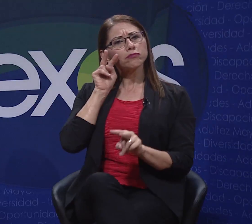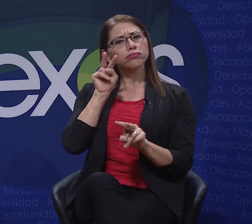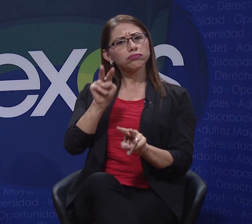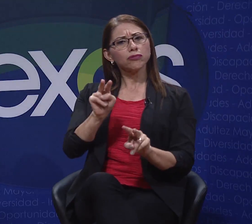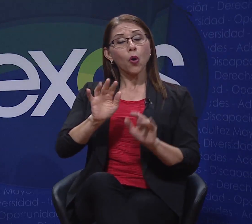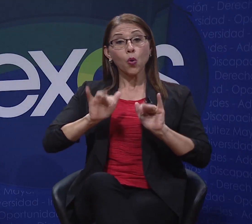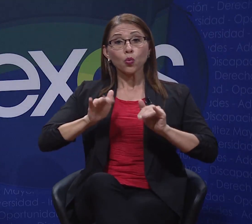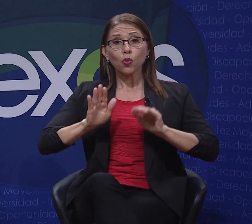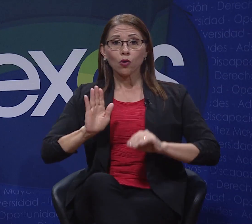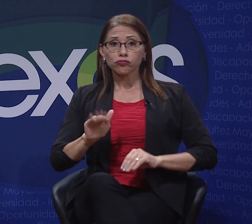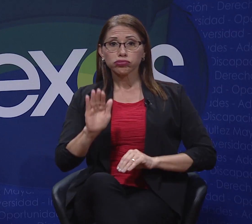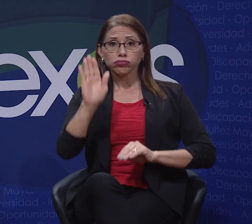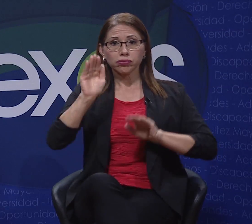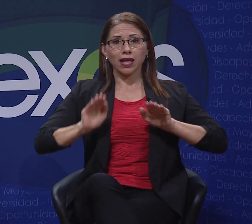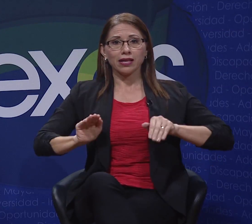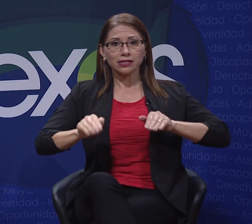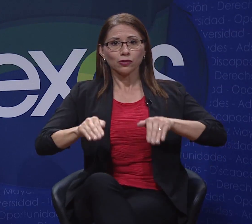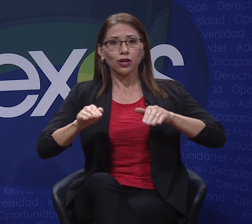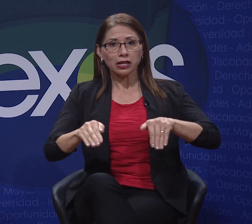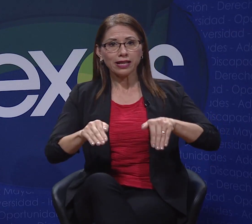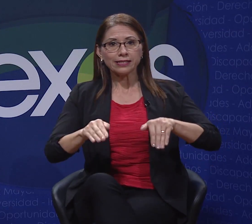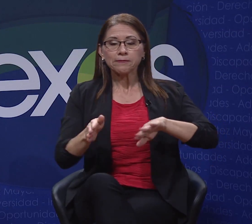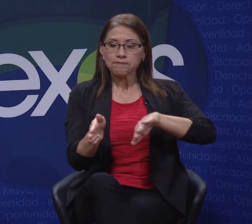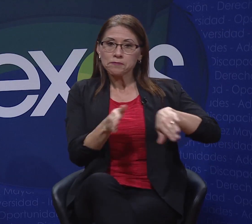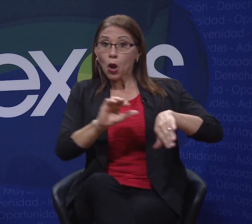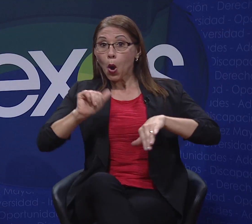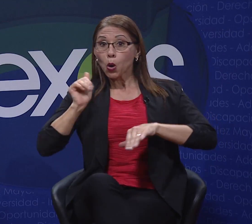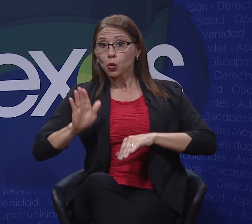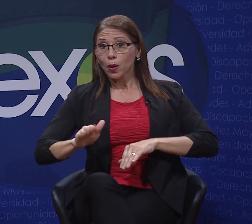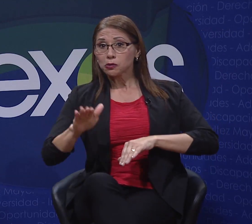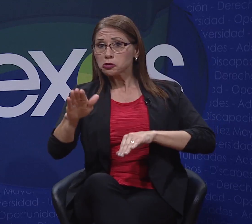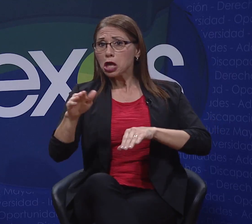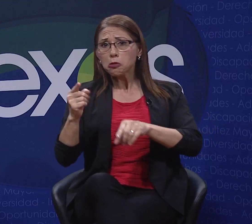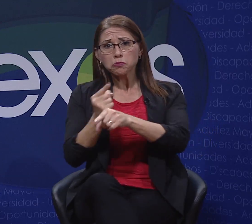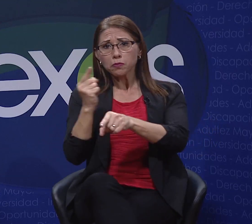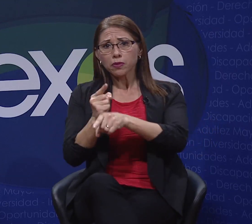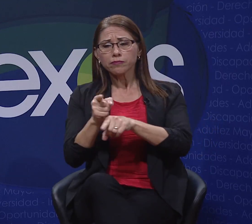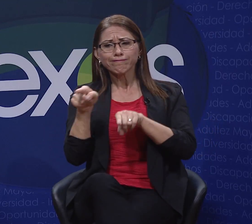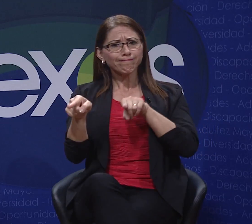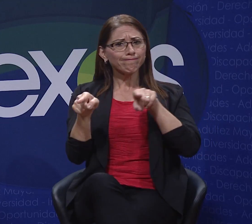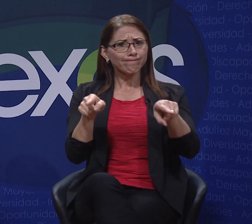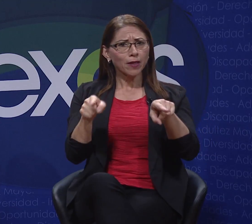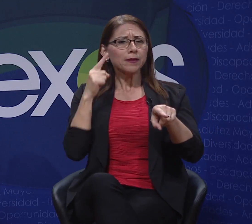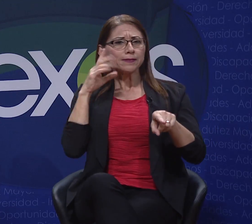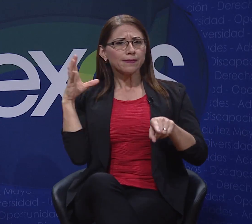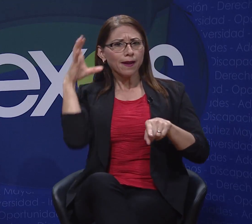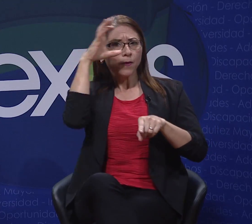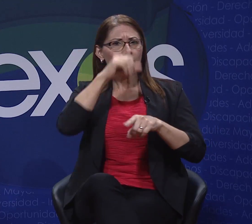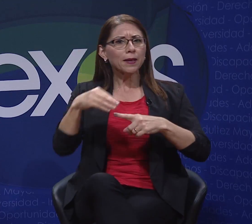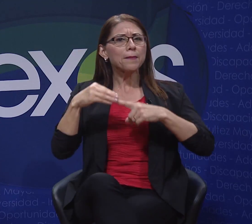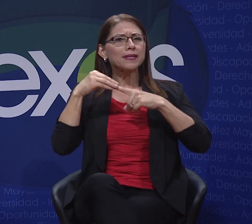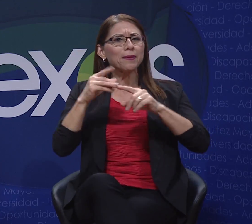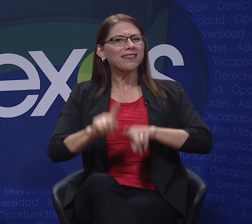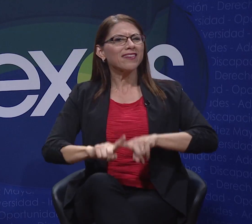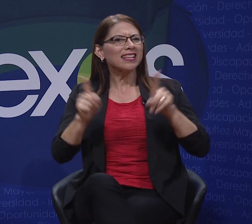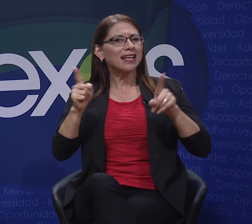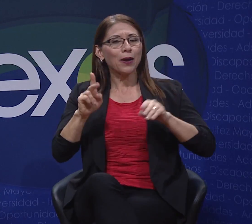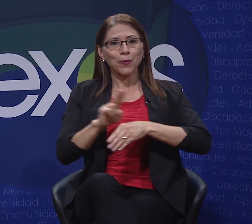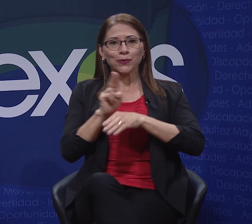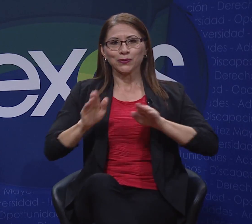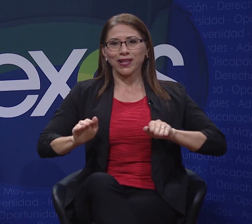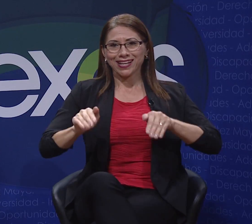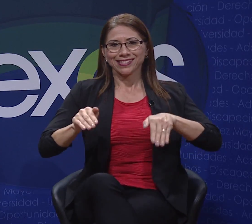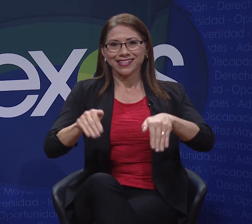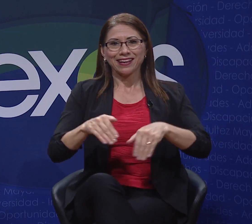observa un partido de básquetbol en silla de ruedas y otro de baloncesto convencional, notará evidentemente que su principal diferencia es el uso